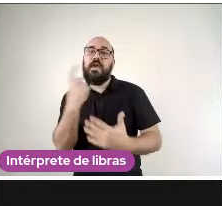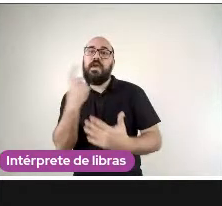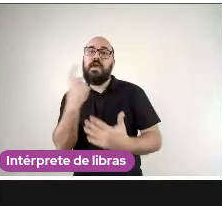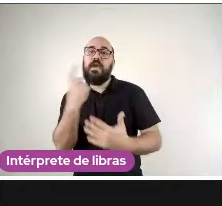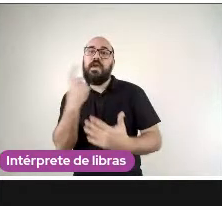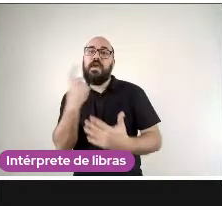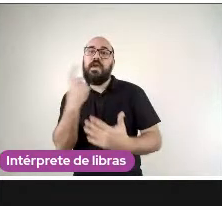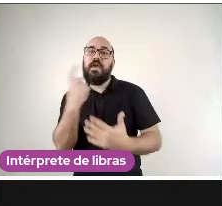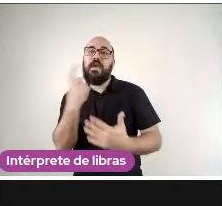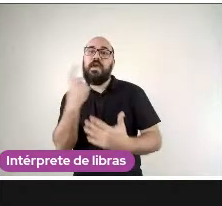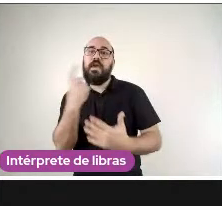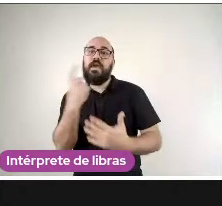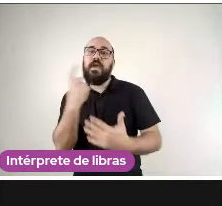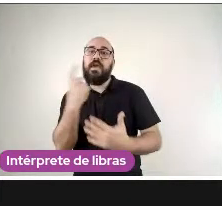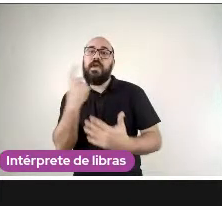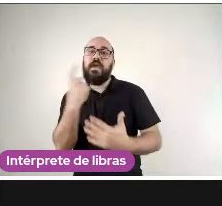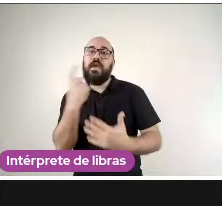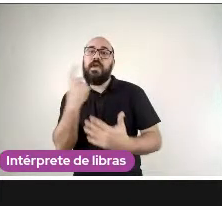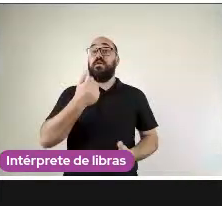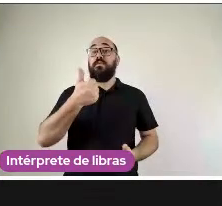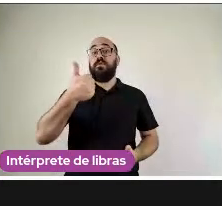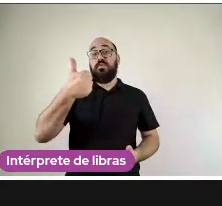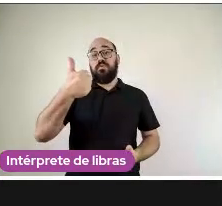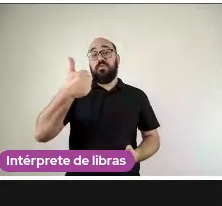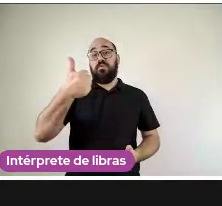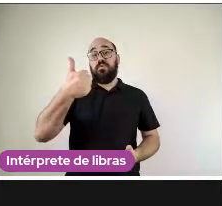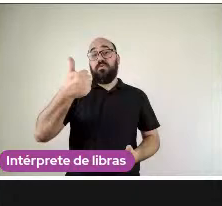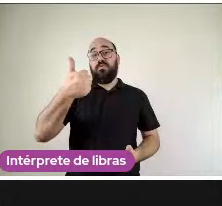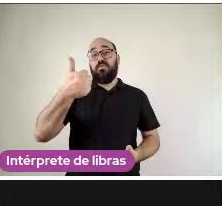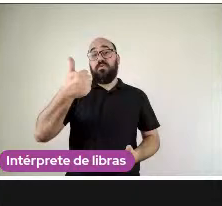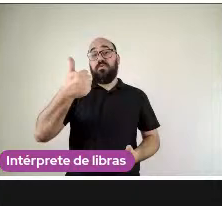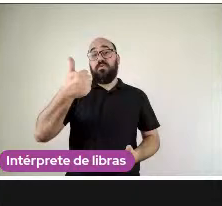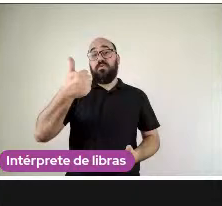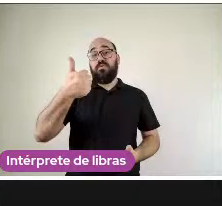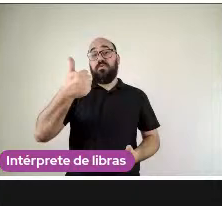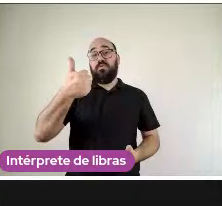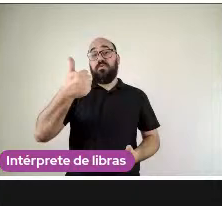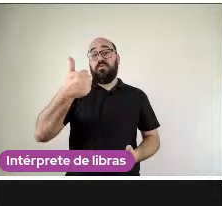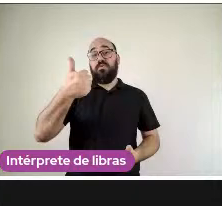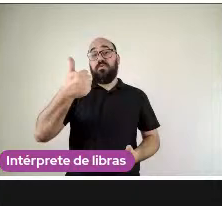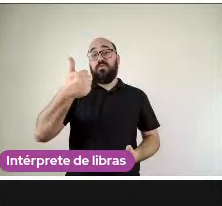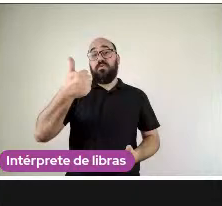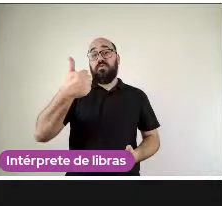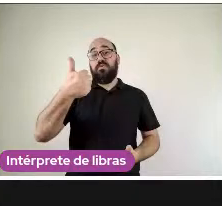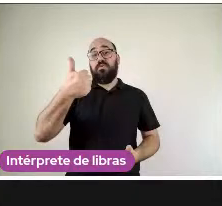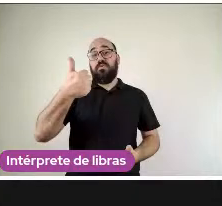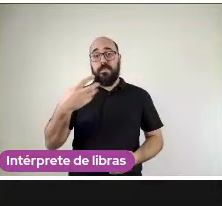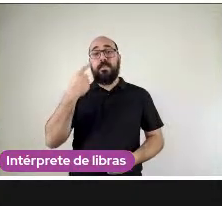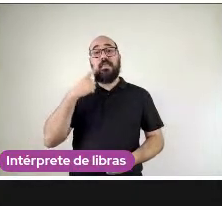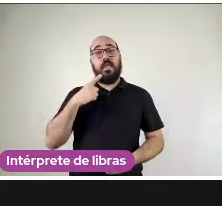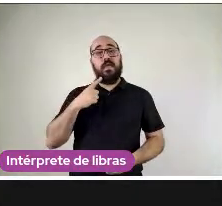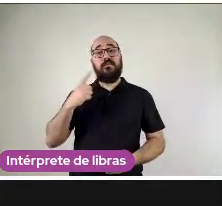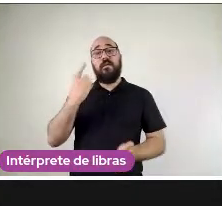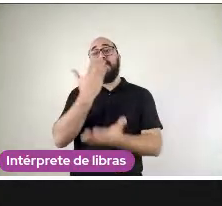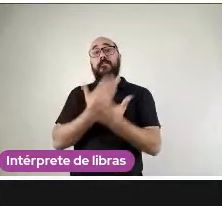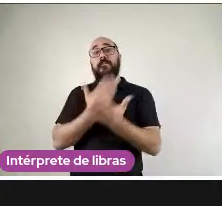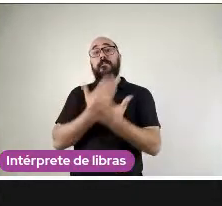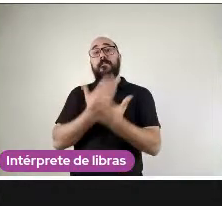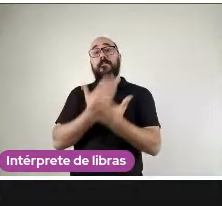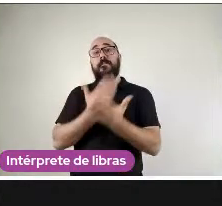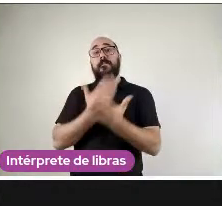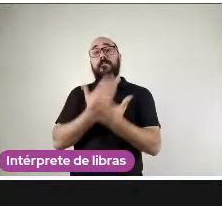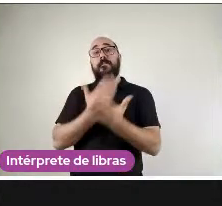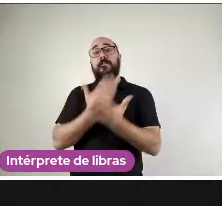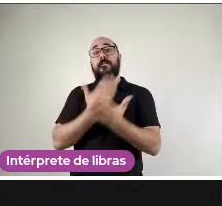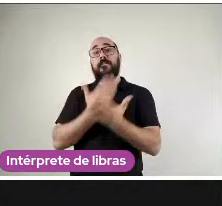se hizo una cartografía con zonas de barrido lateral y se puso una aplicación que se llama Posidonia Maps para que los barcos sepan dónde